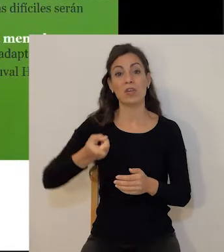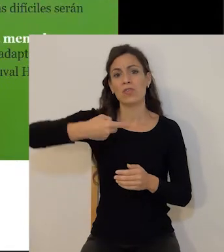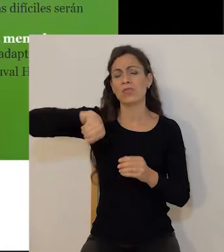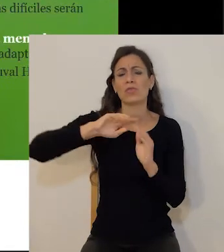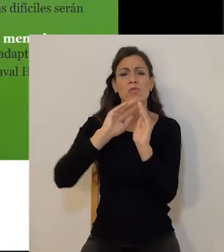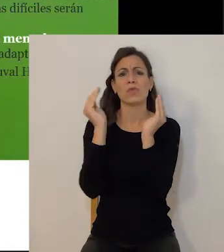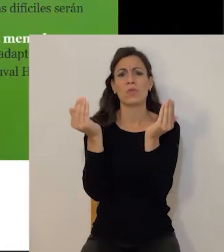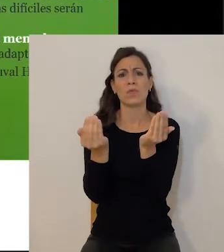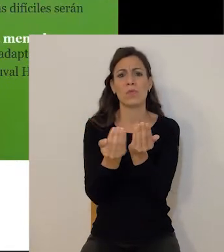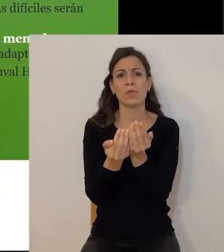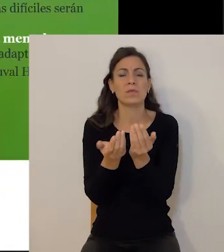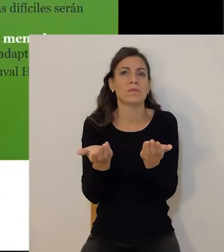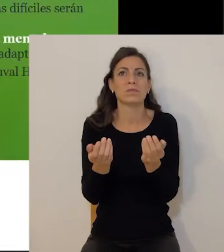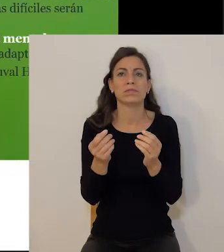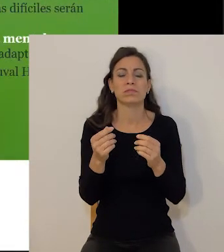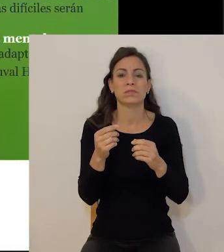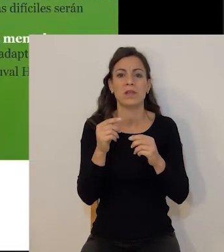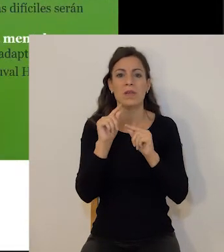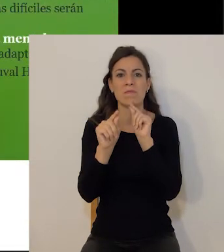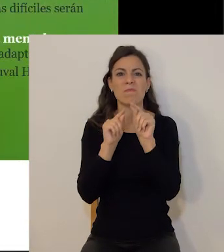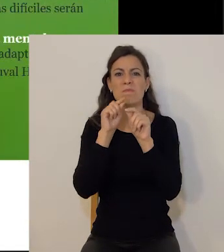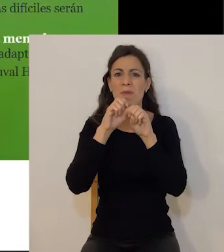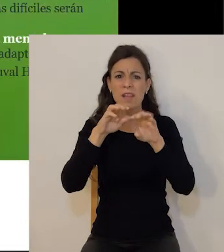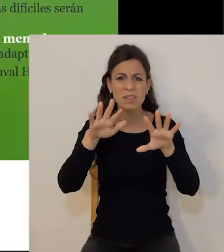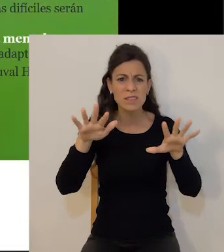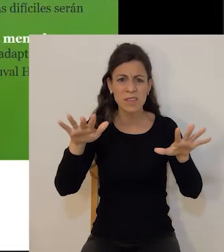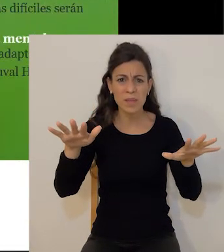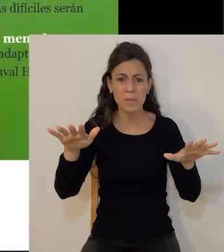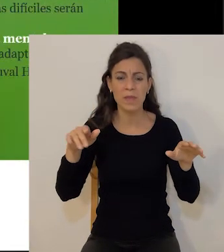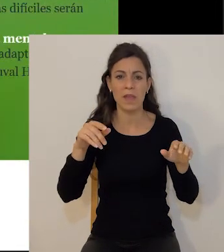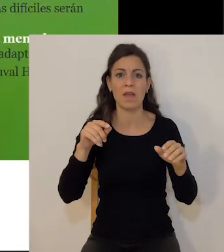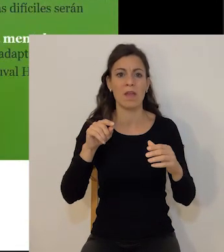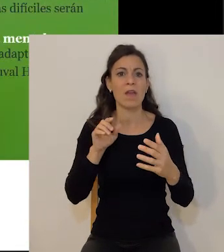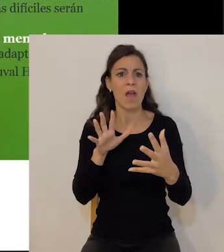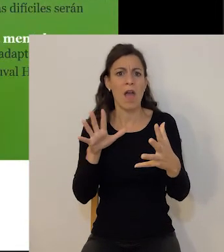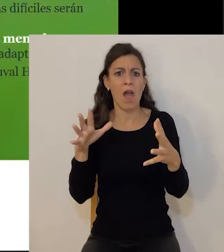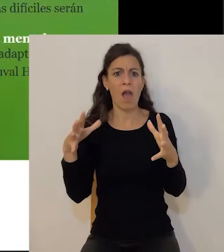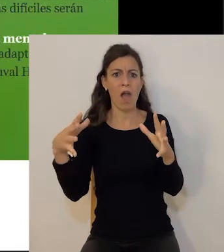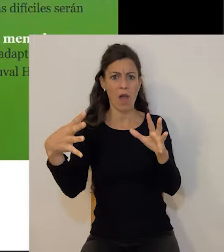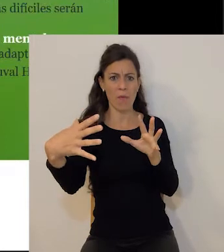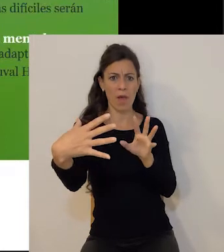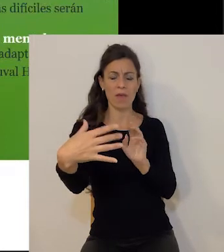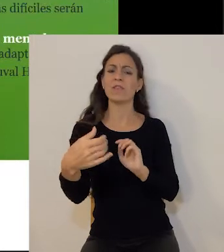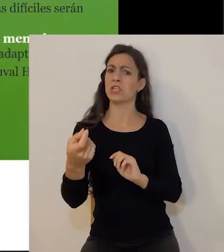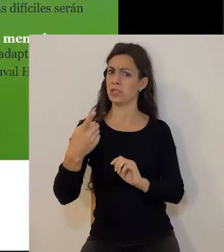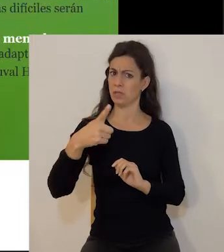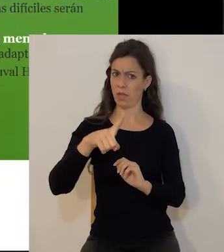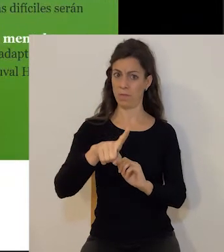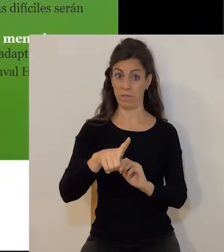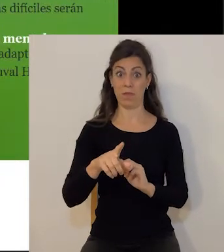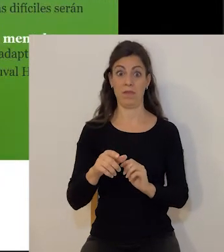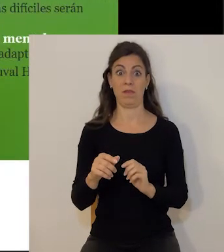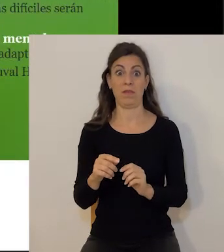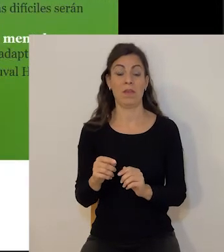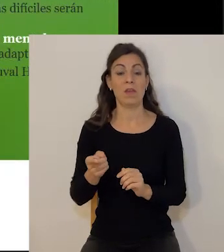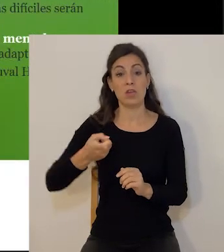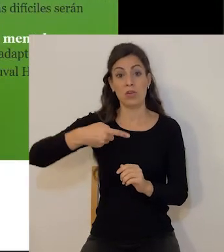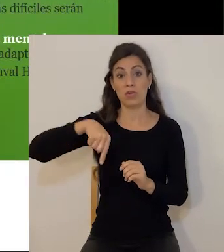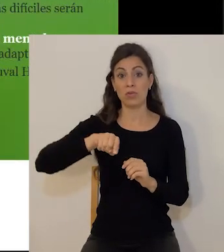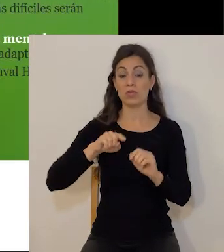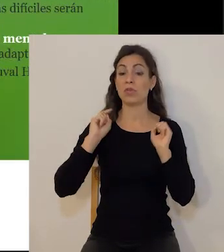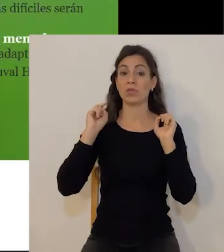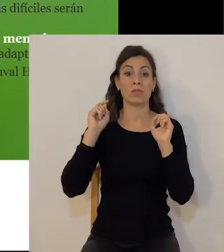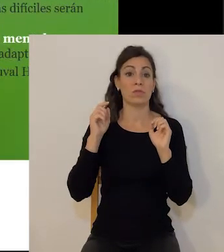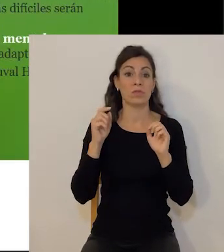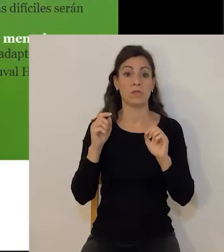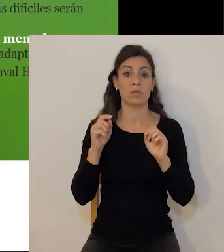el que la pandemia ha traído mayor avance. Es decir, vamos a tener que aprender a